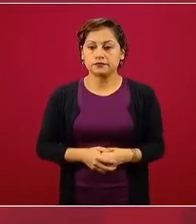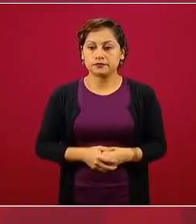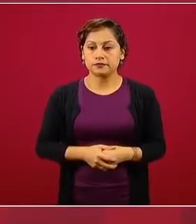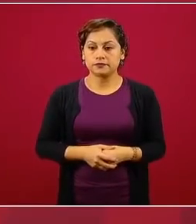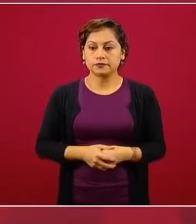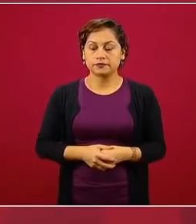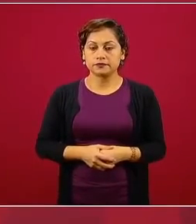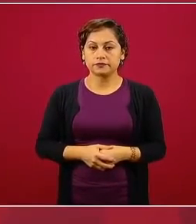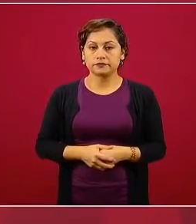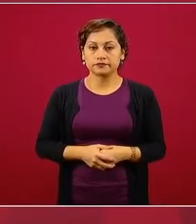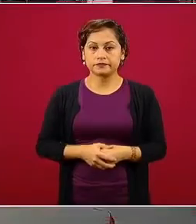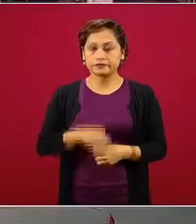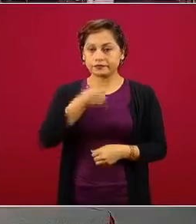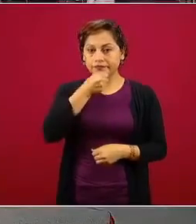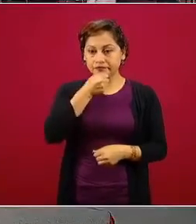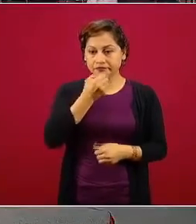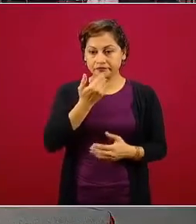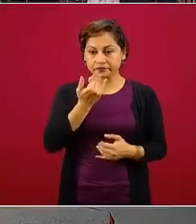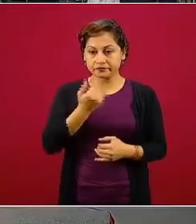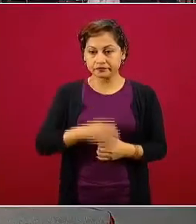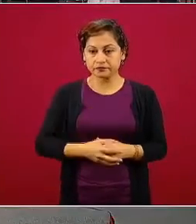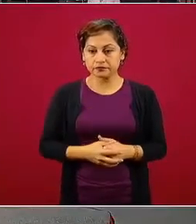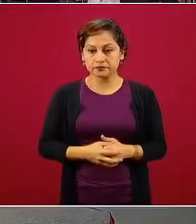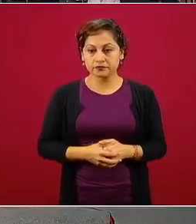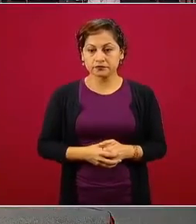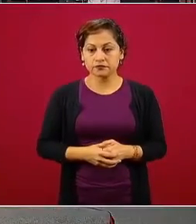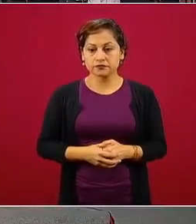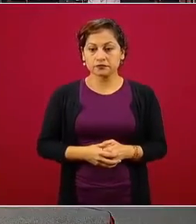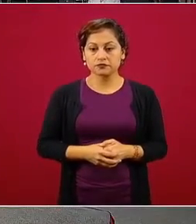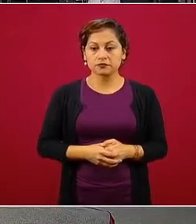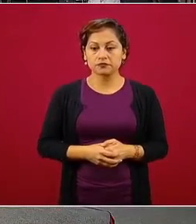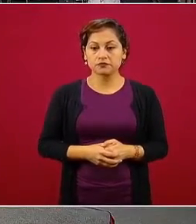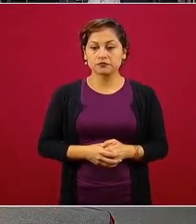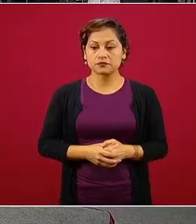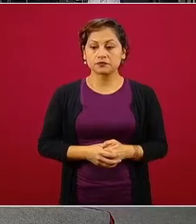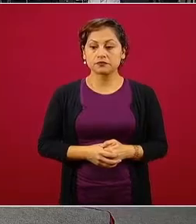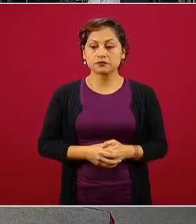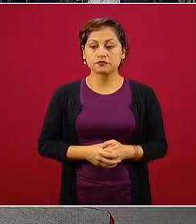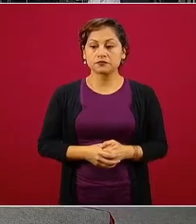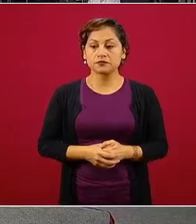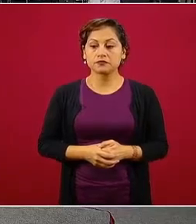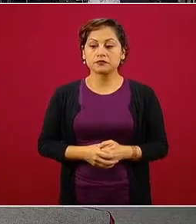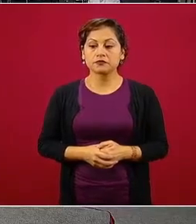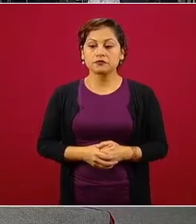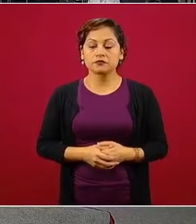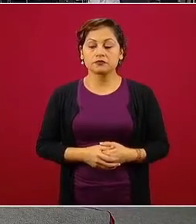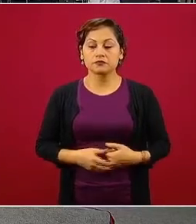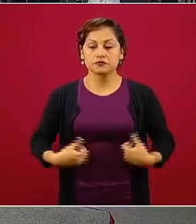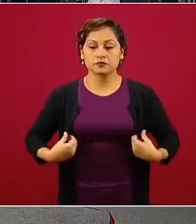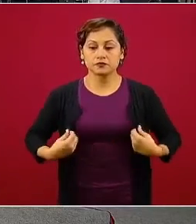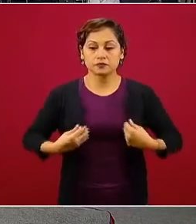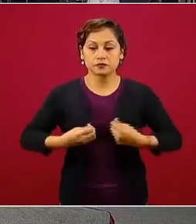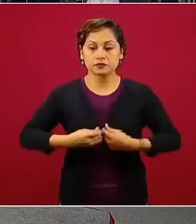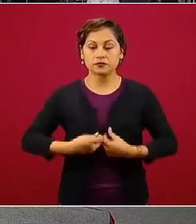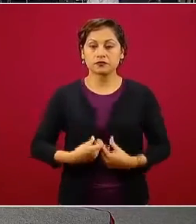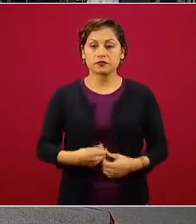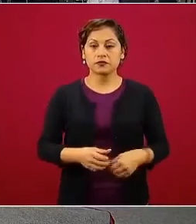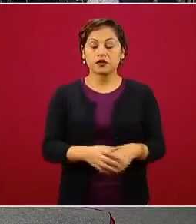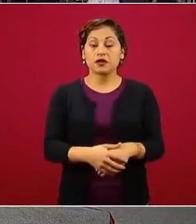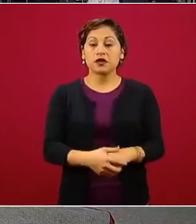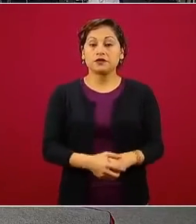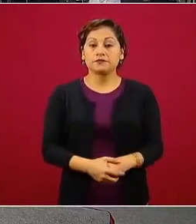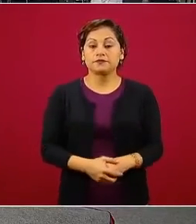Perdón que lo insista, si no hay colaboración de Marina Mercante, sí, si no hay